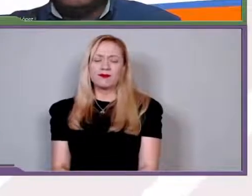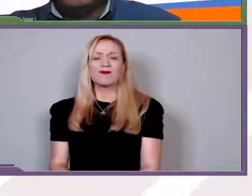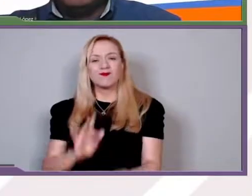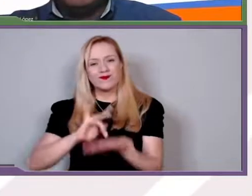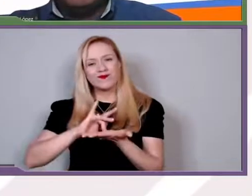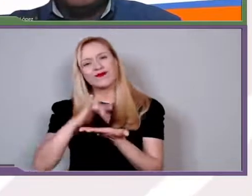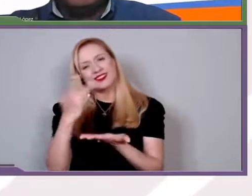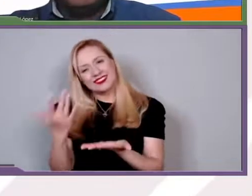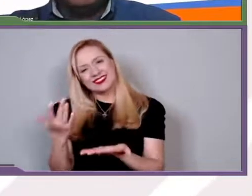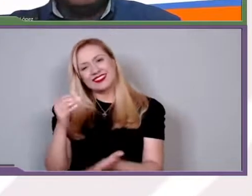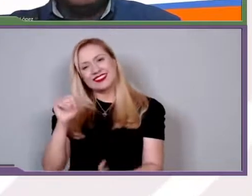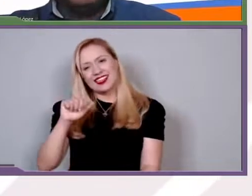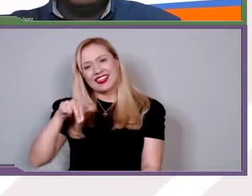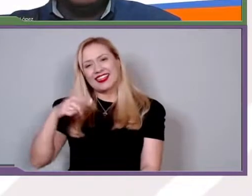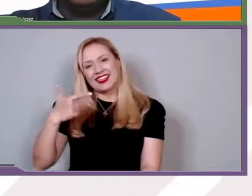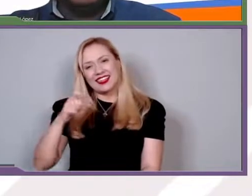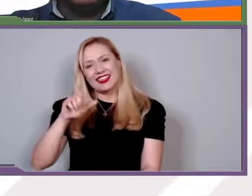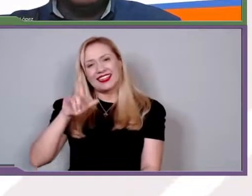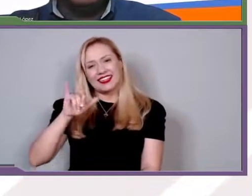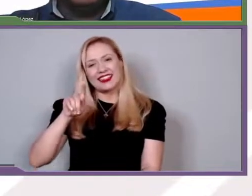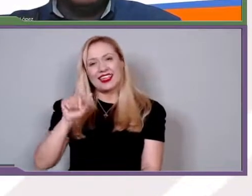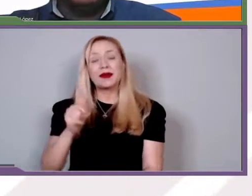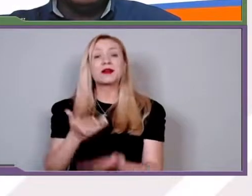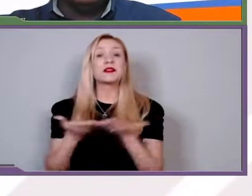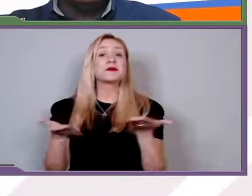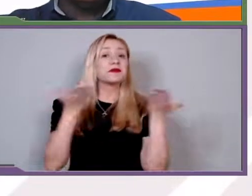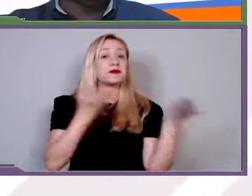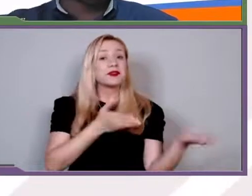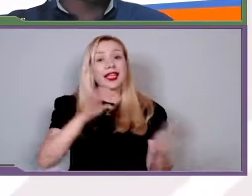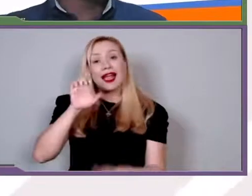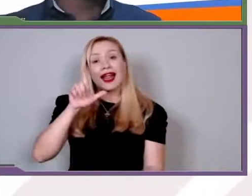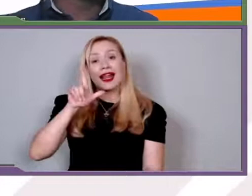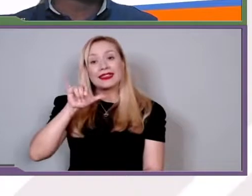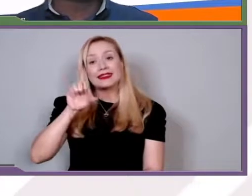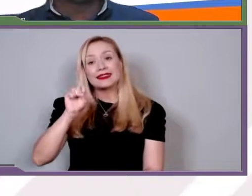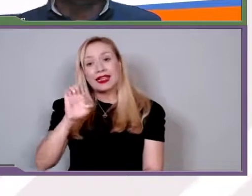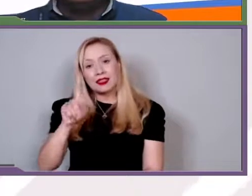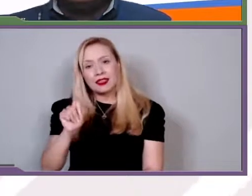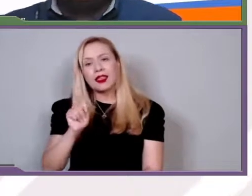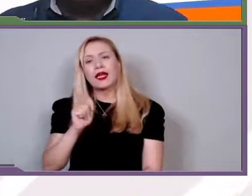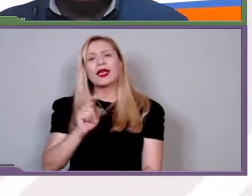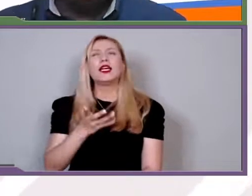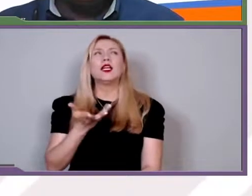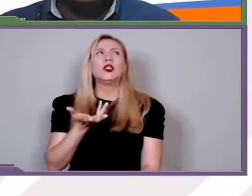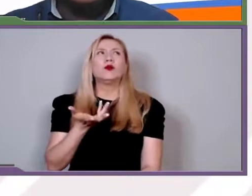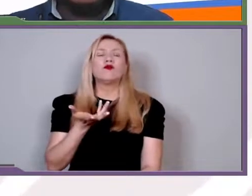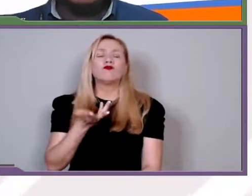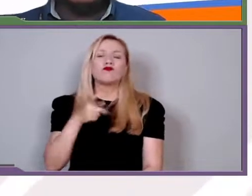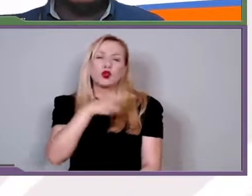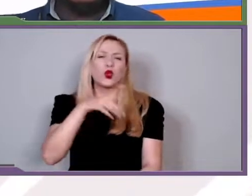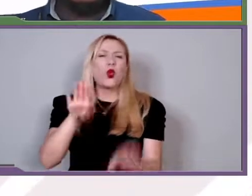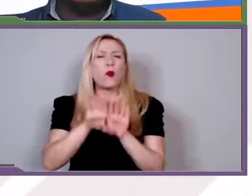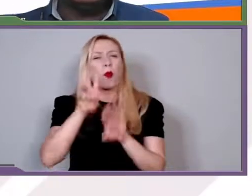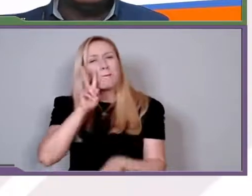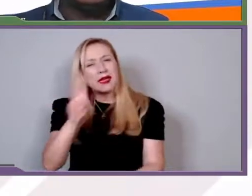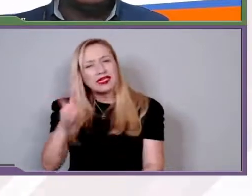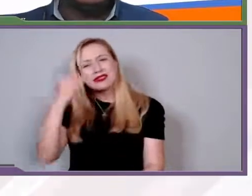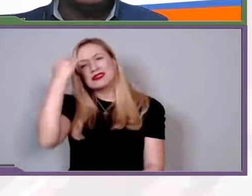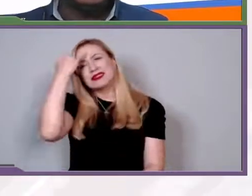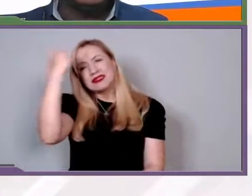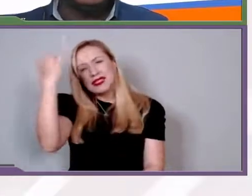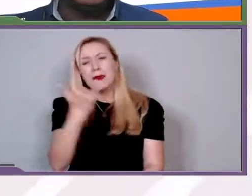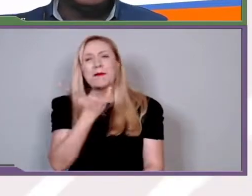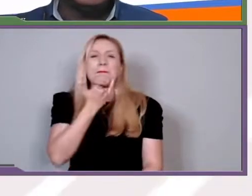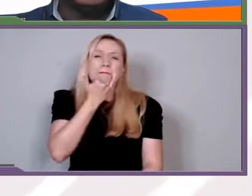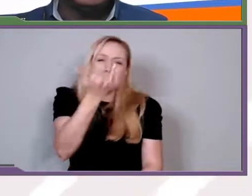Gracias, Angelita. Pues ahora sí, voy contigo, Elisette, un poco sobre los mismos temas. el tema de la estigmatización, los prejuicios y